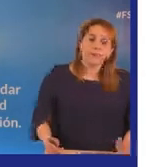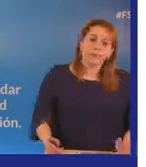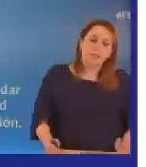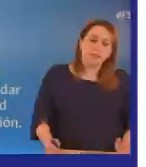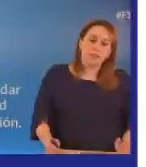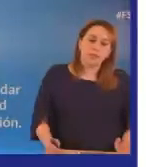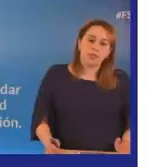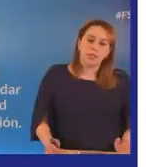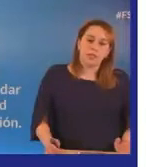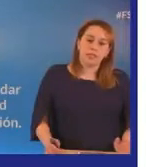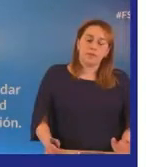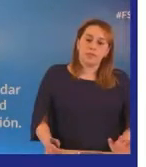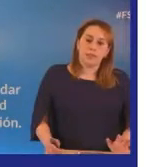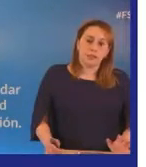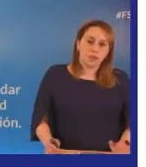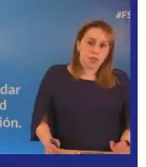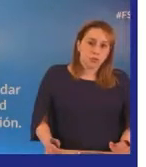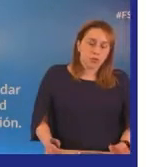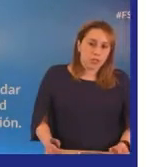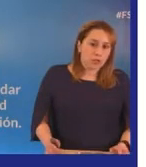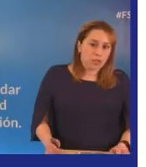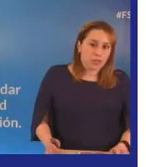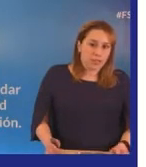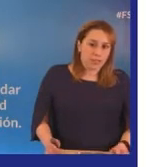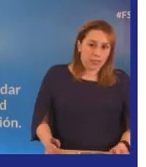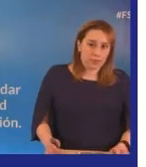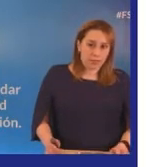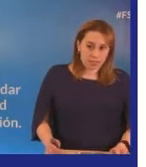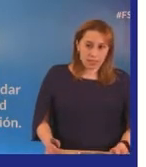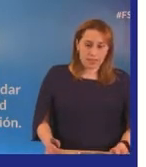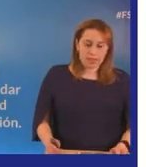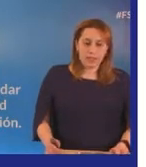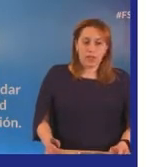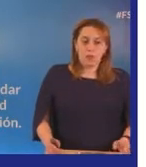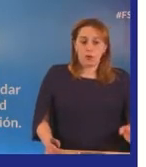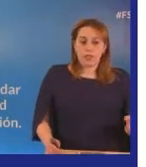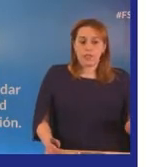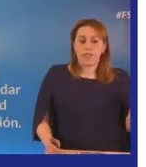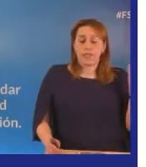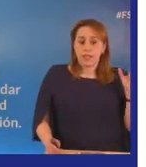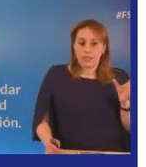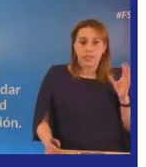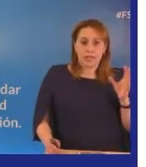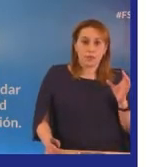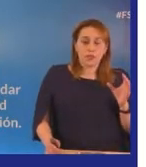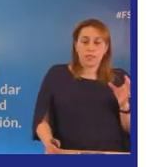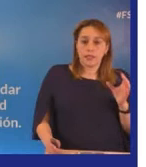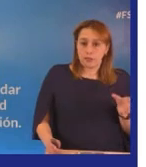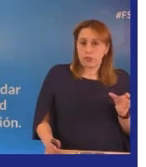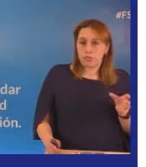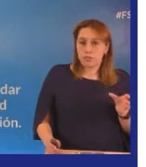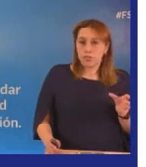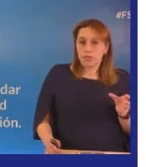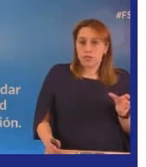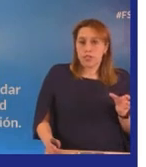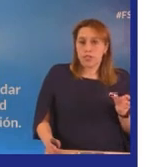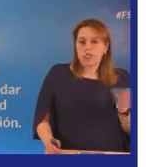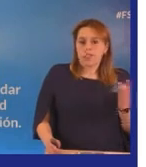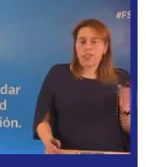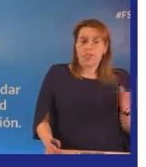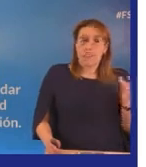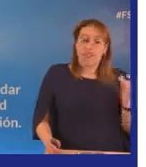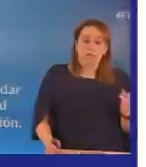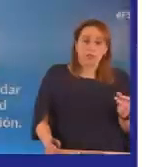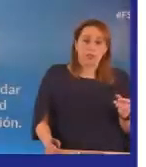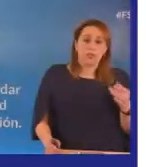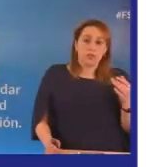En esta parte es importante respetar los tiempos y las rutinas que tenga el paciente. Puede ser que ya tengamos el diagnóstico, entonces